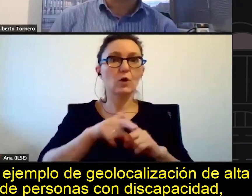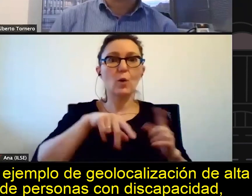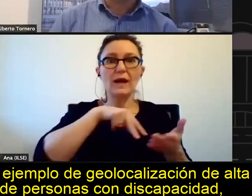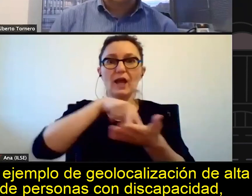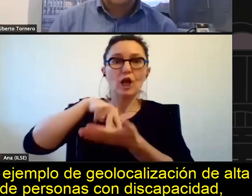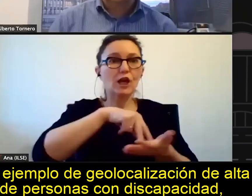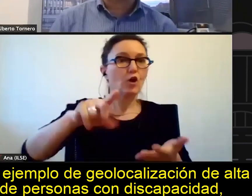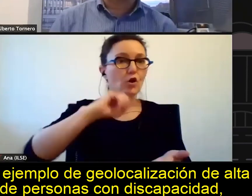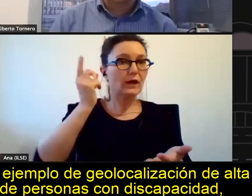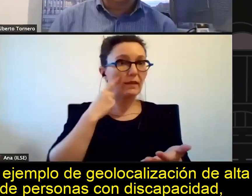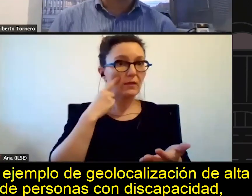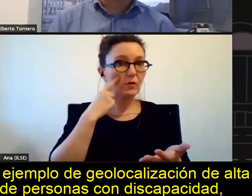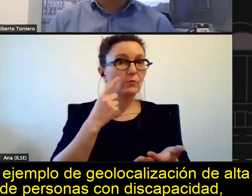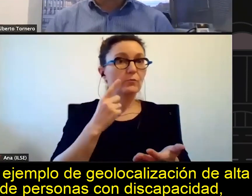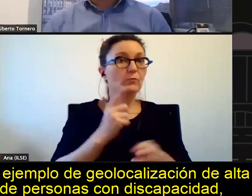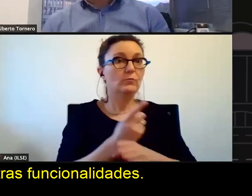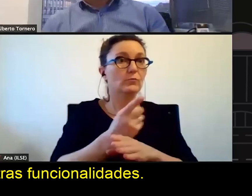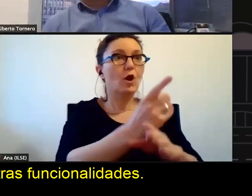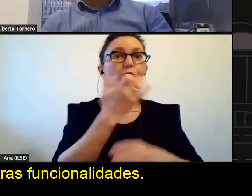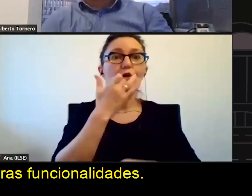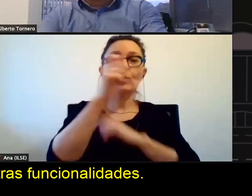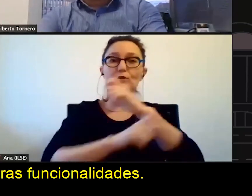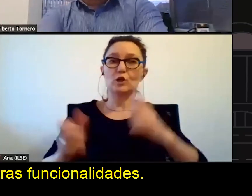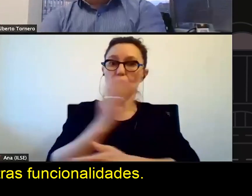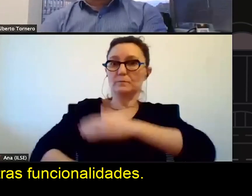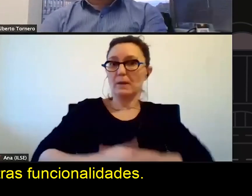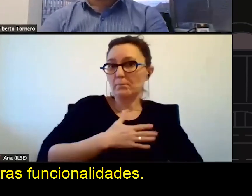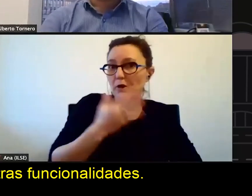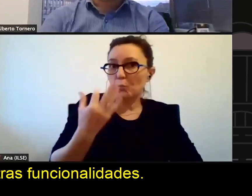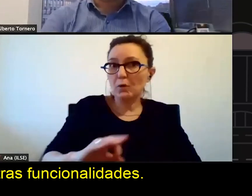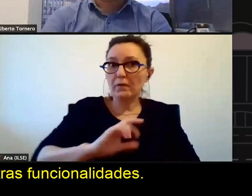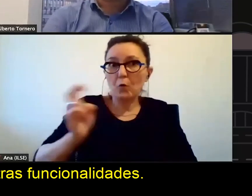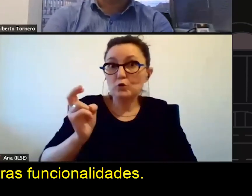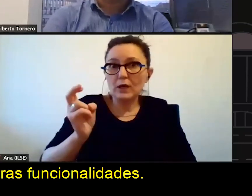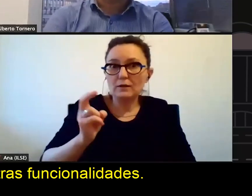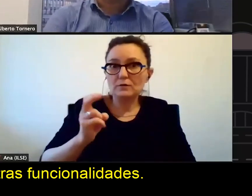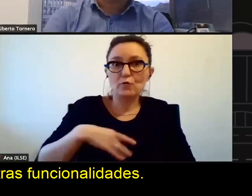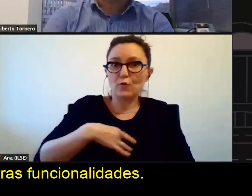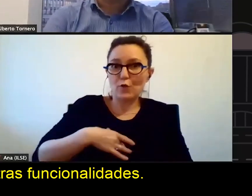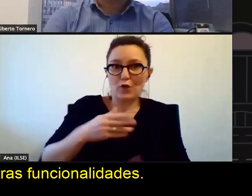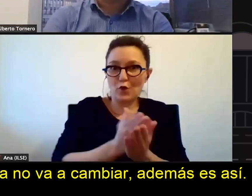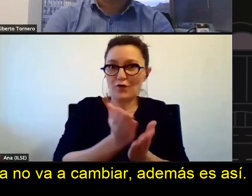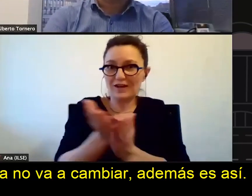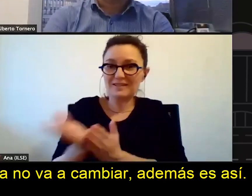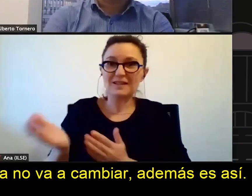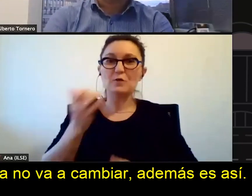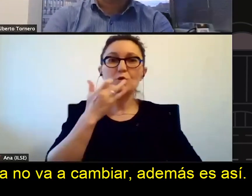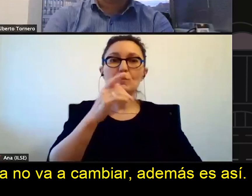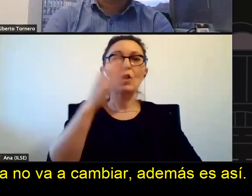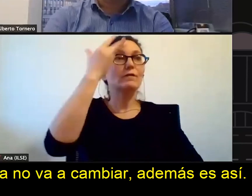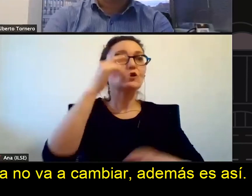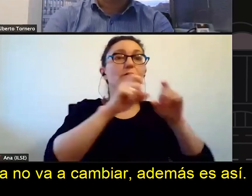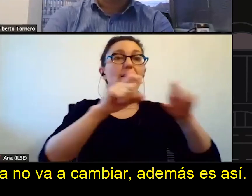que se utilizan para la deambulación de personas con discapacidad, pero podrían tener otras funcionalidades, ¿no? Es decir, la filosofía de esa empresa no va a